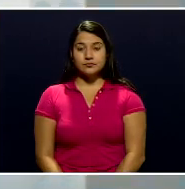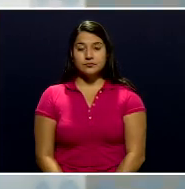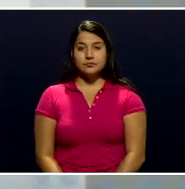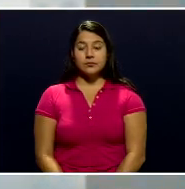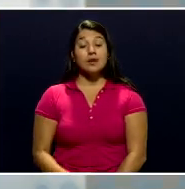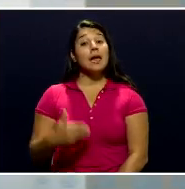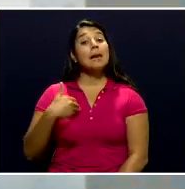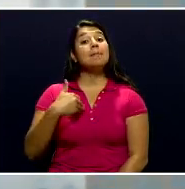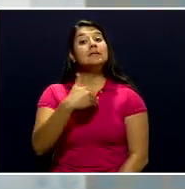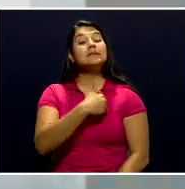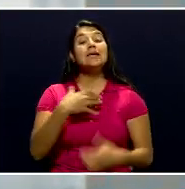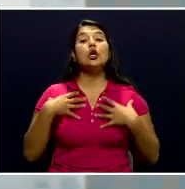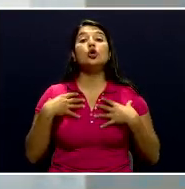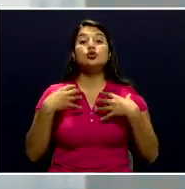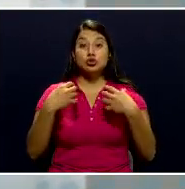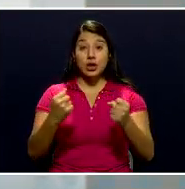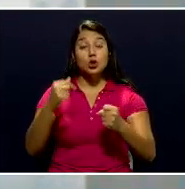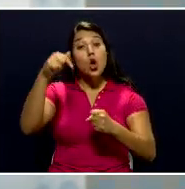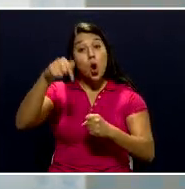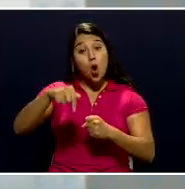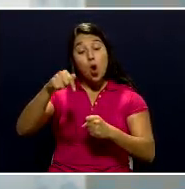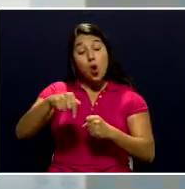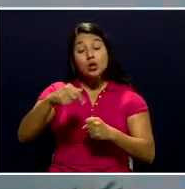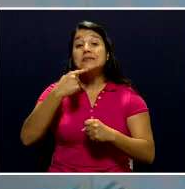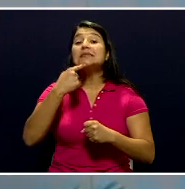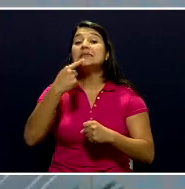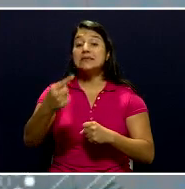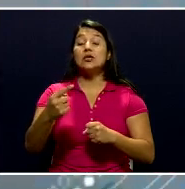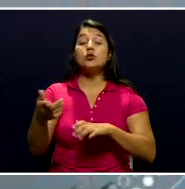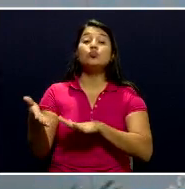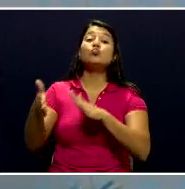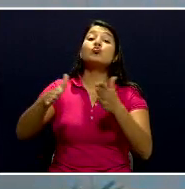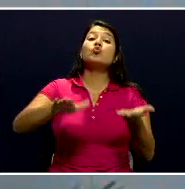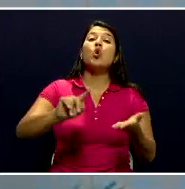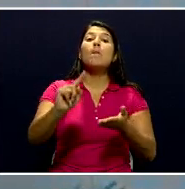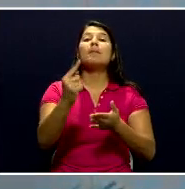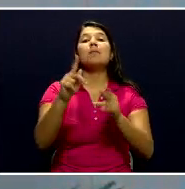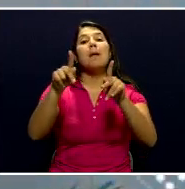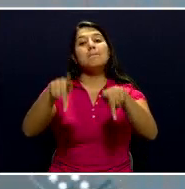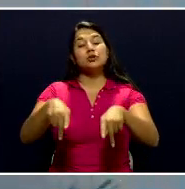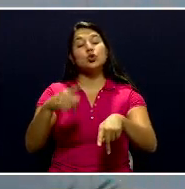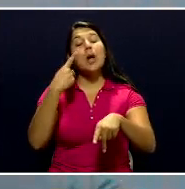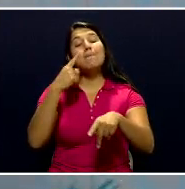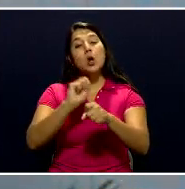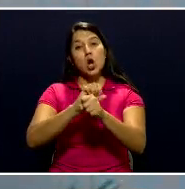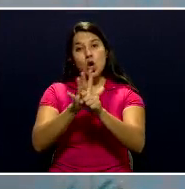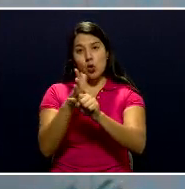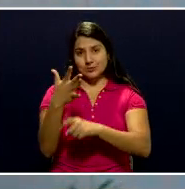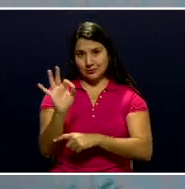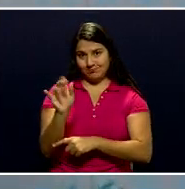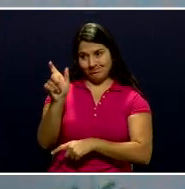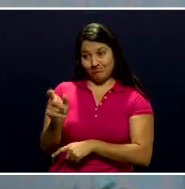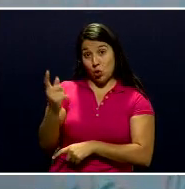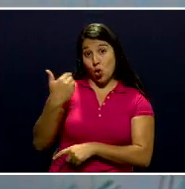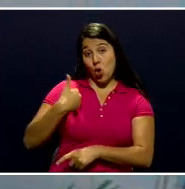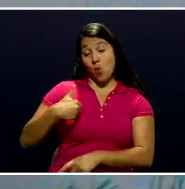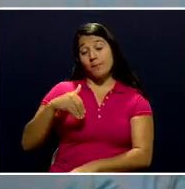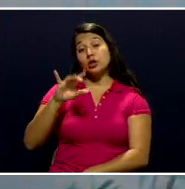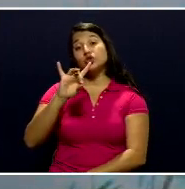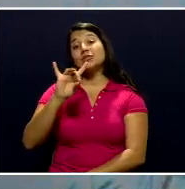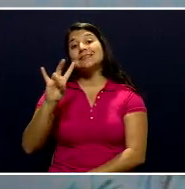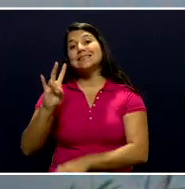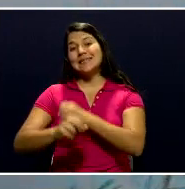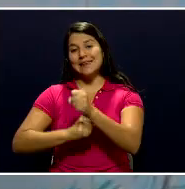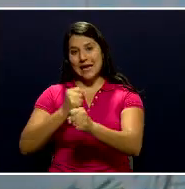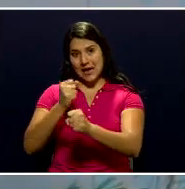El Ministerio de Salud confirmó la muerte del primer paciente por COVID-19. Se trata de un hombre de 87 años de edad que